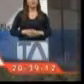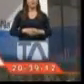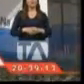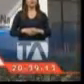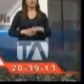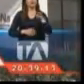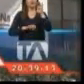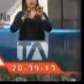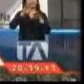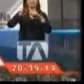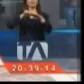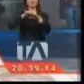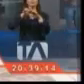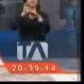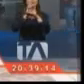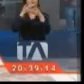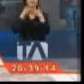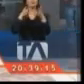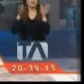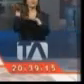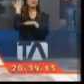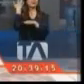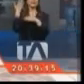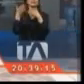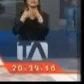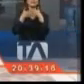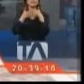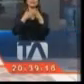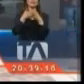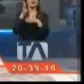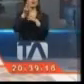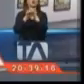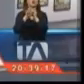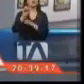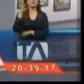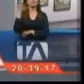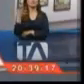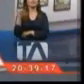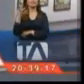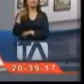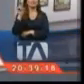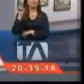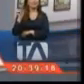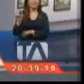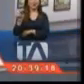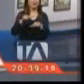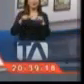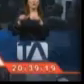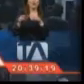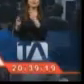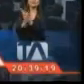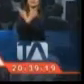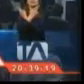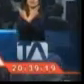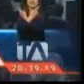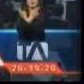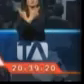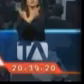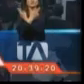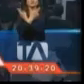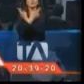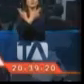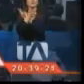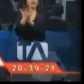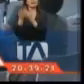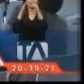de Ecuador abre sus puertas tras permanecer cerrado desde el 2015, donde el recinto fue clausurado para albergar